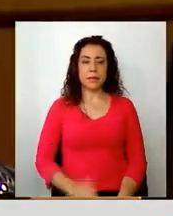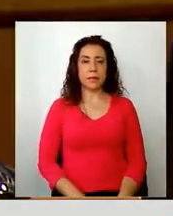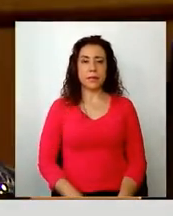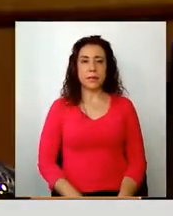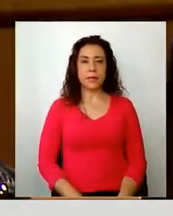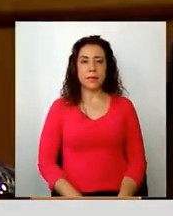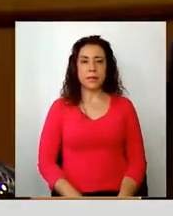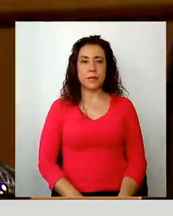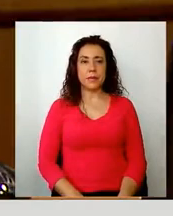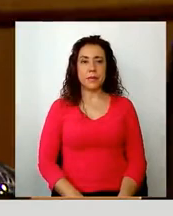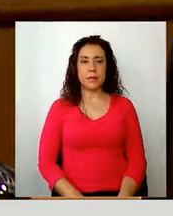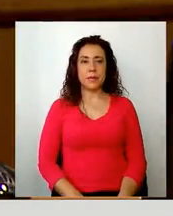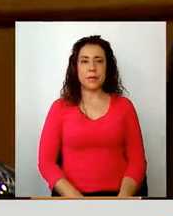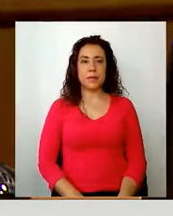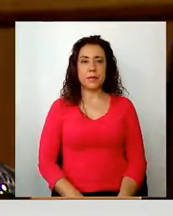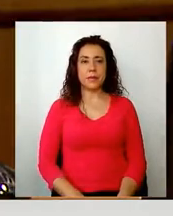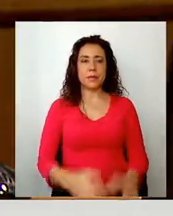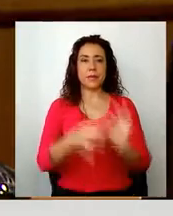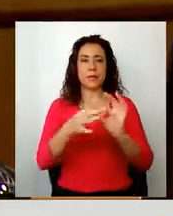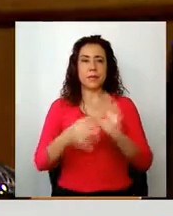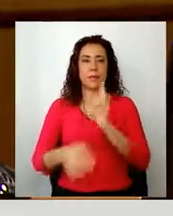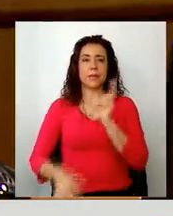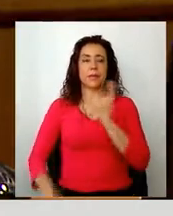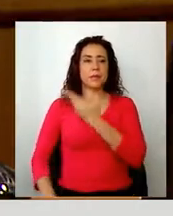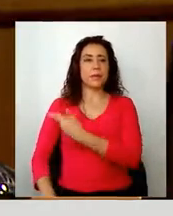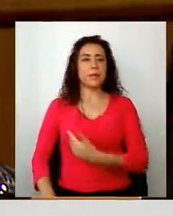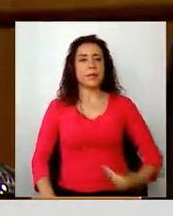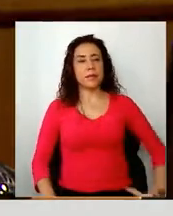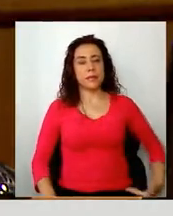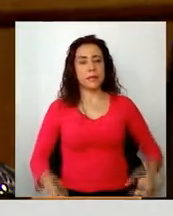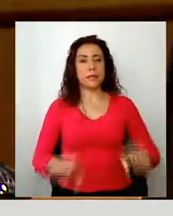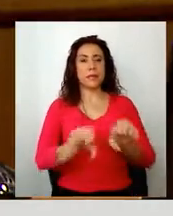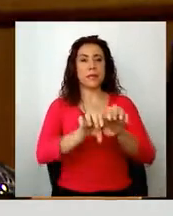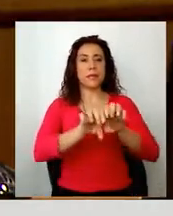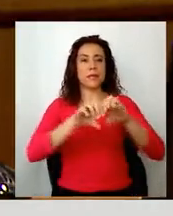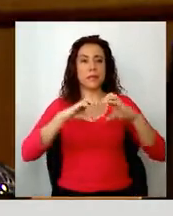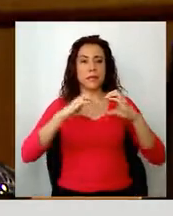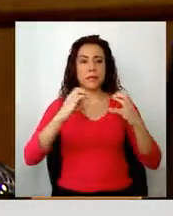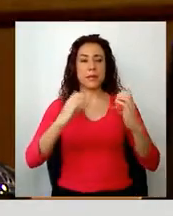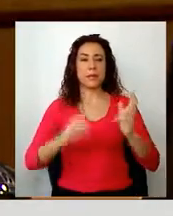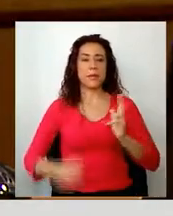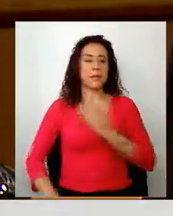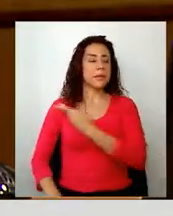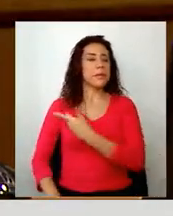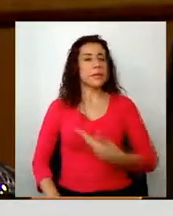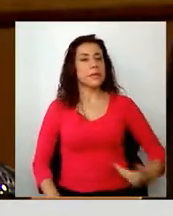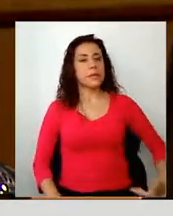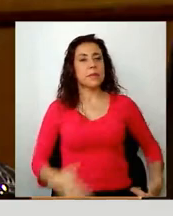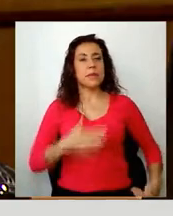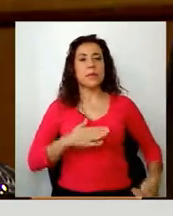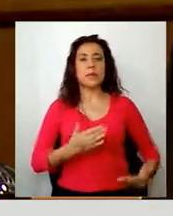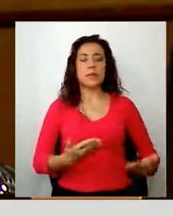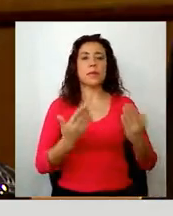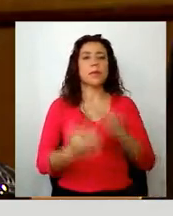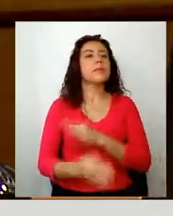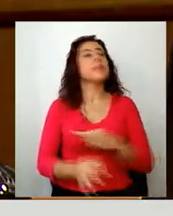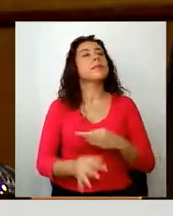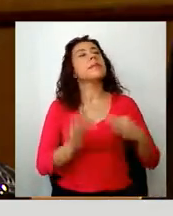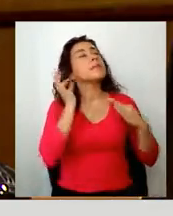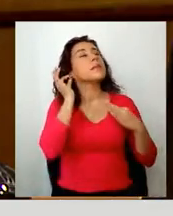Muchas gracias señor presidente honorable cámara señor presidente por su intermedio que nos saludar a la ministra que está presente